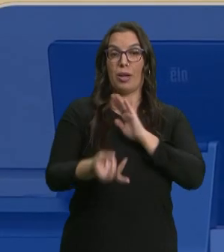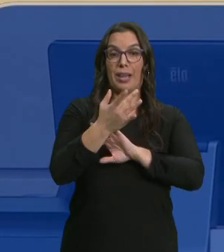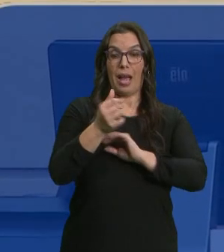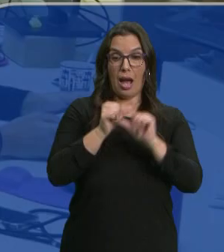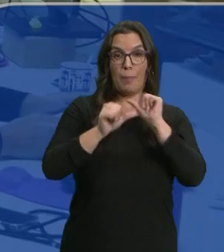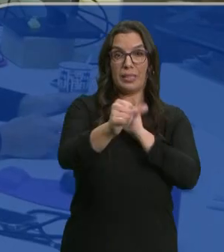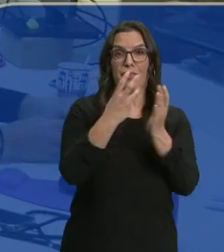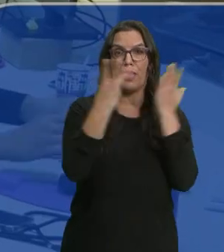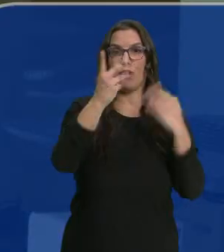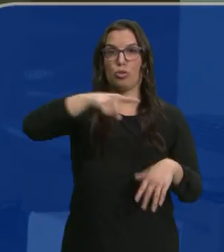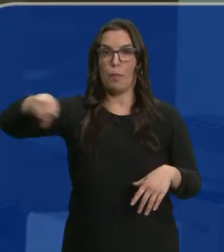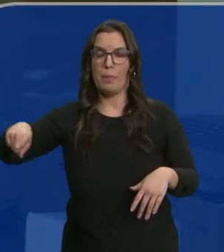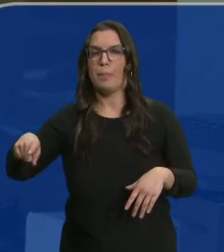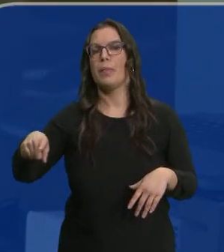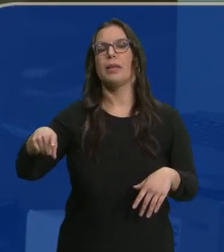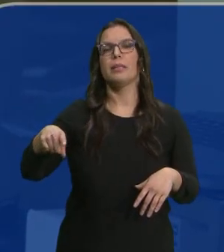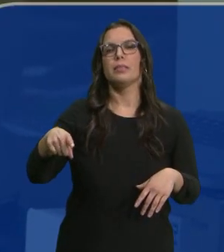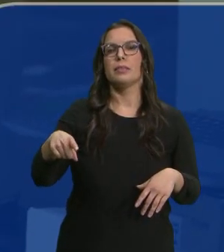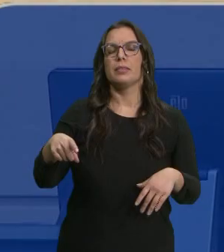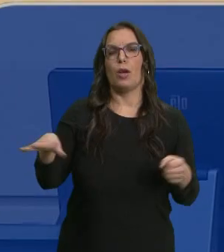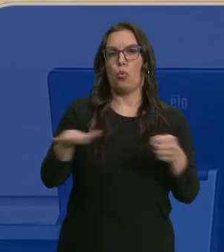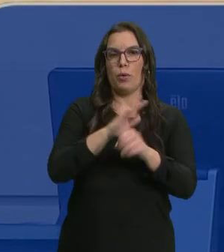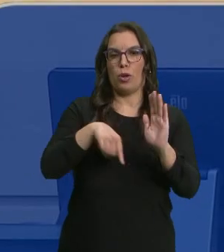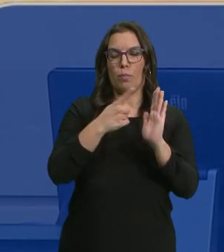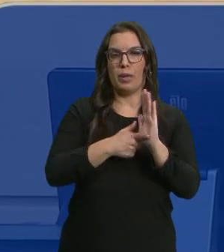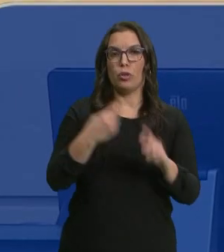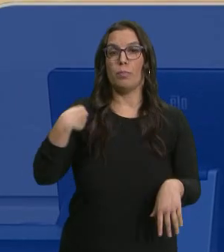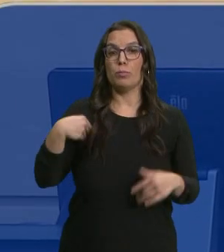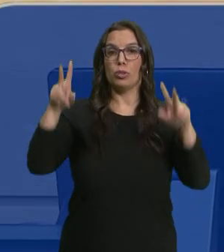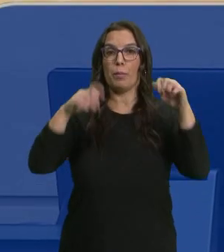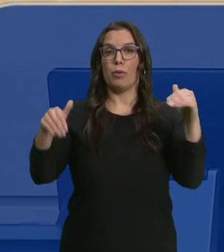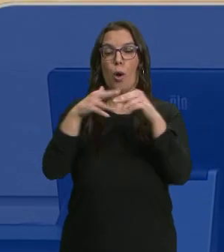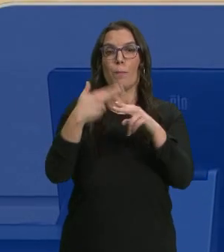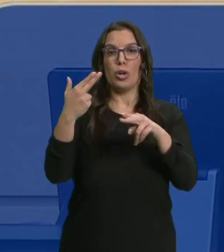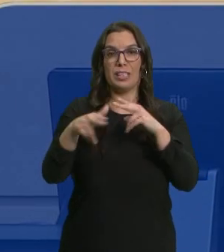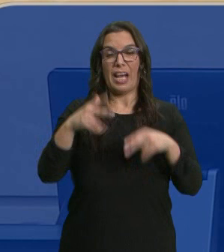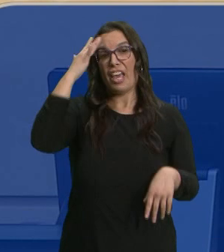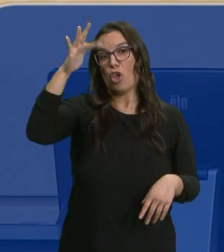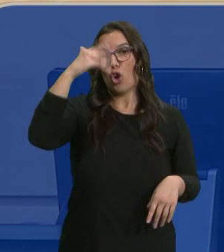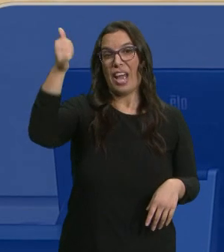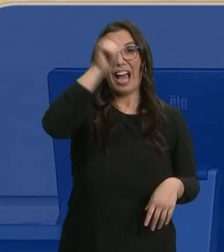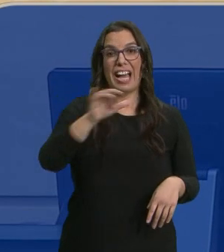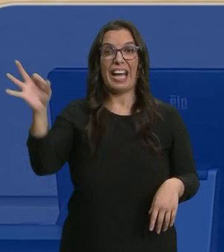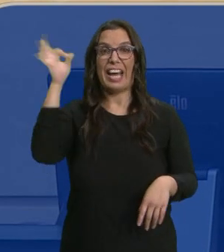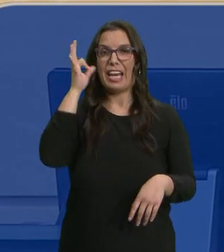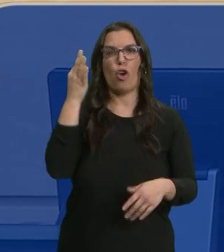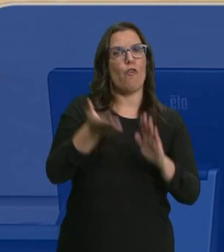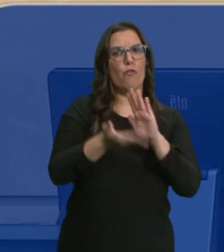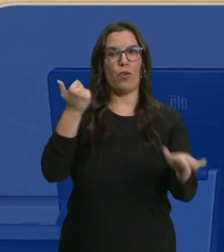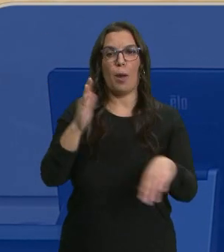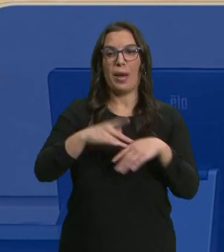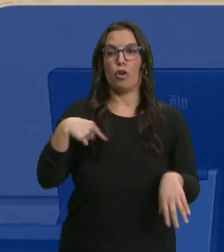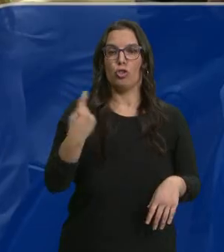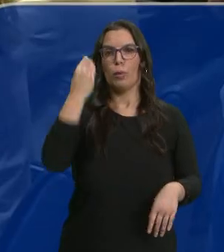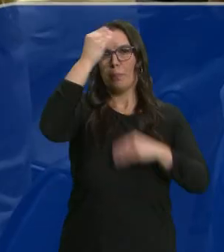meses de su alta. Y en materia de igualdad, desterramos la ideología de género de nuestras políticas. Para nosotros, todos